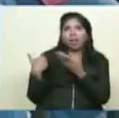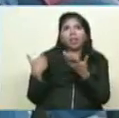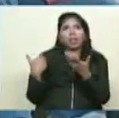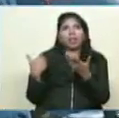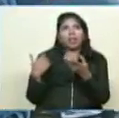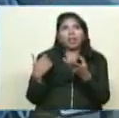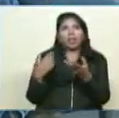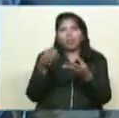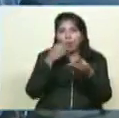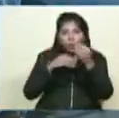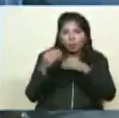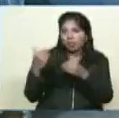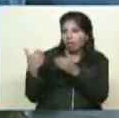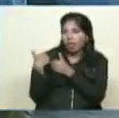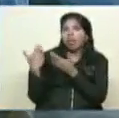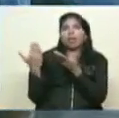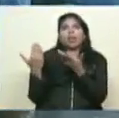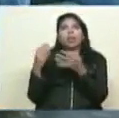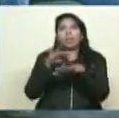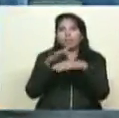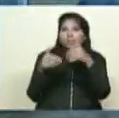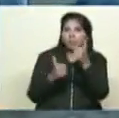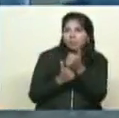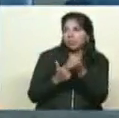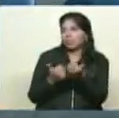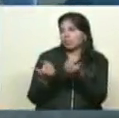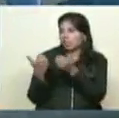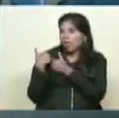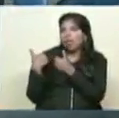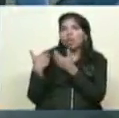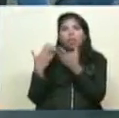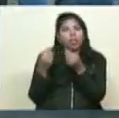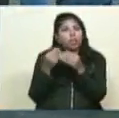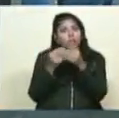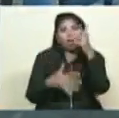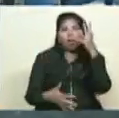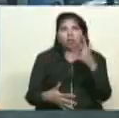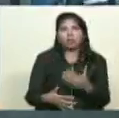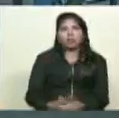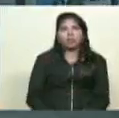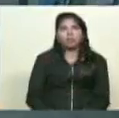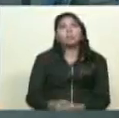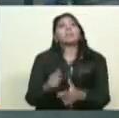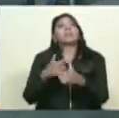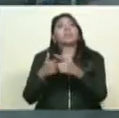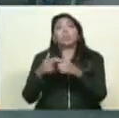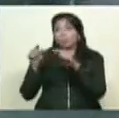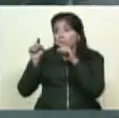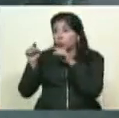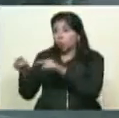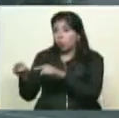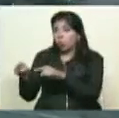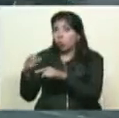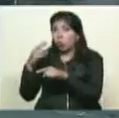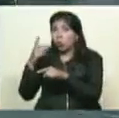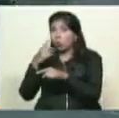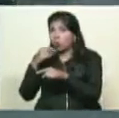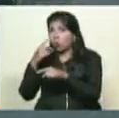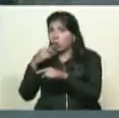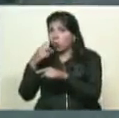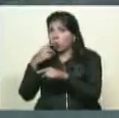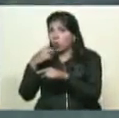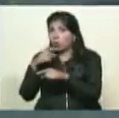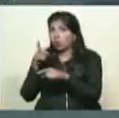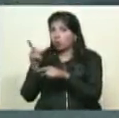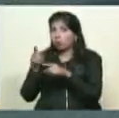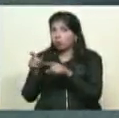misión de abastecimiento soberano, vicepresidente de soberanía política, ¿verdad? Entonces, te toca a ti, Néstor. Cuando digo que te